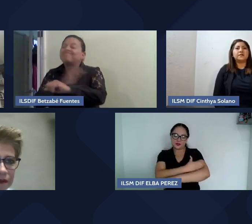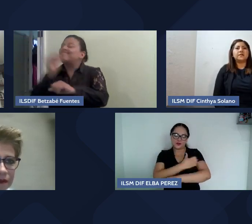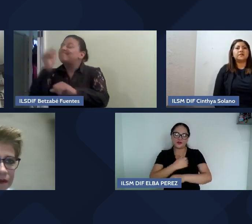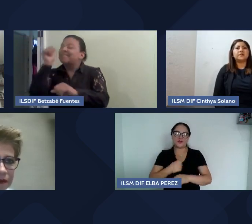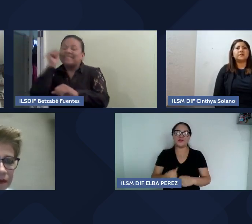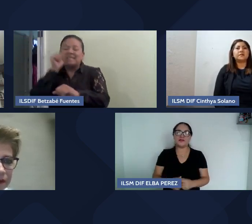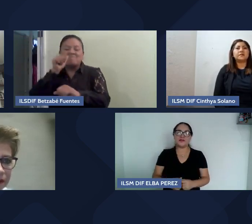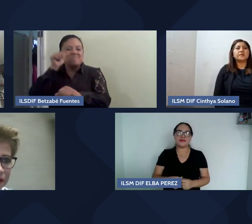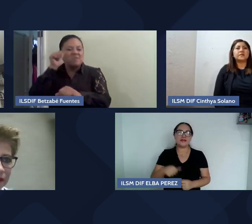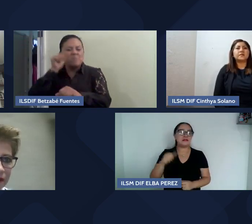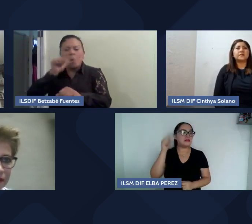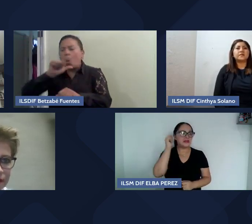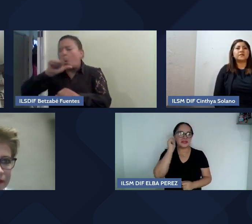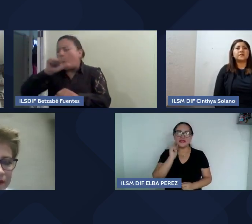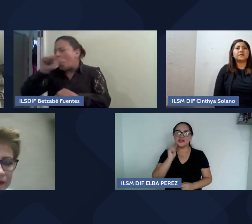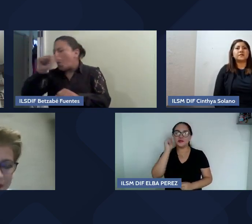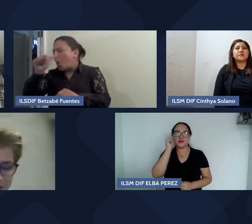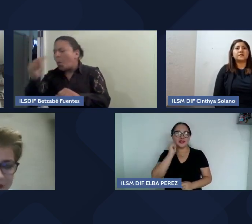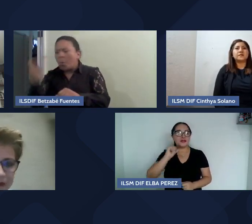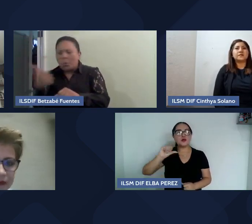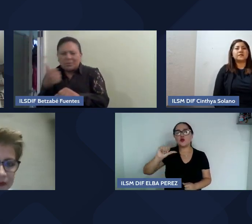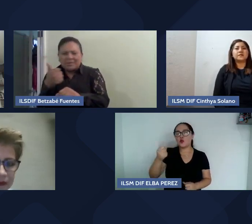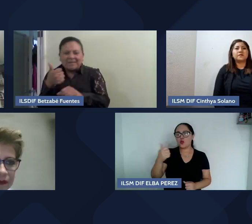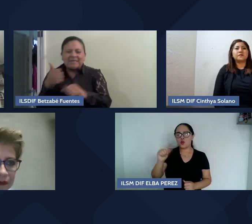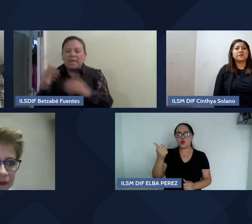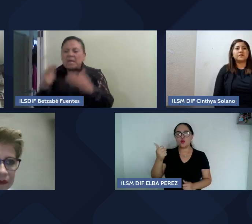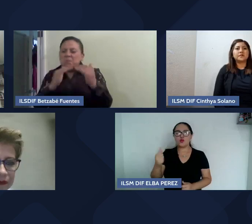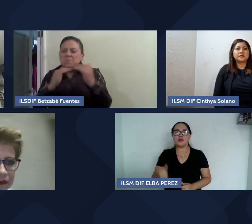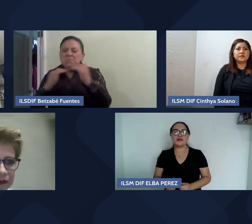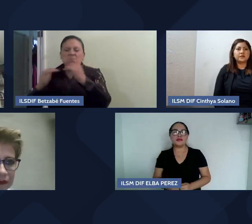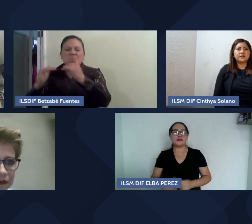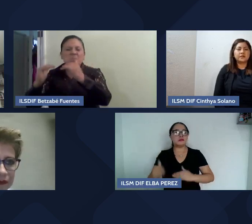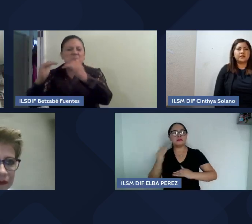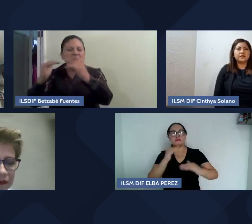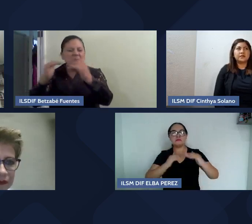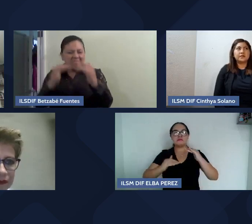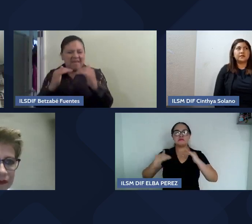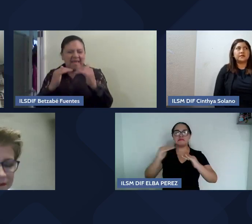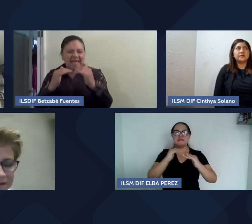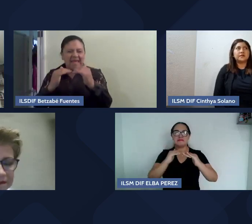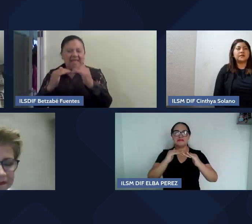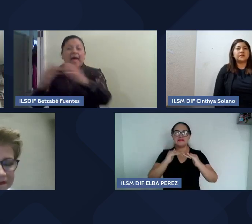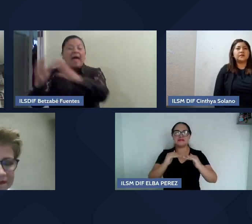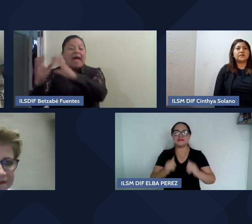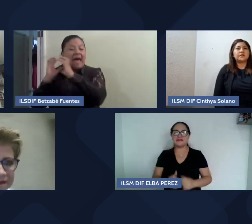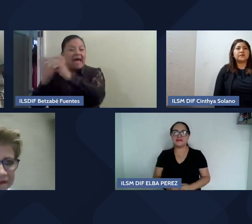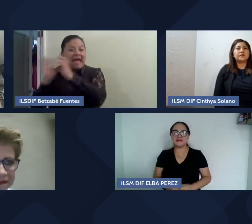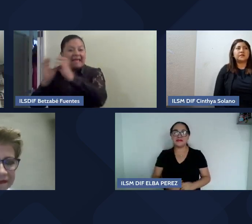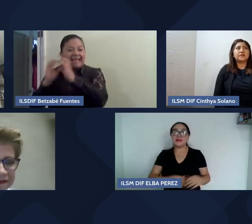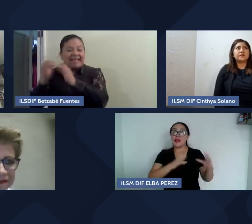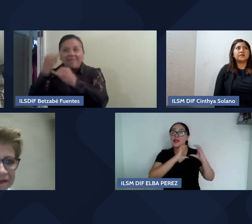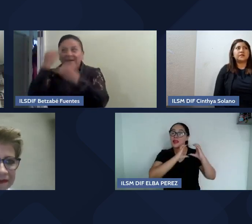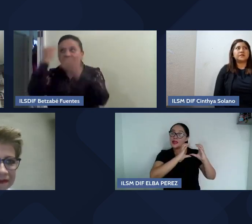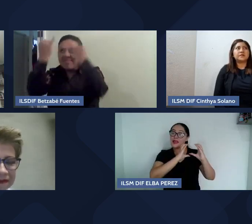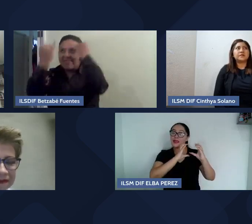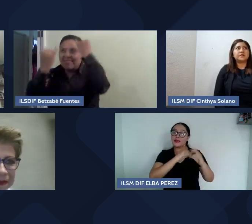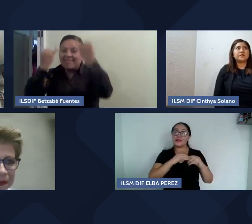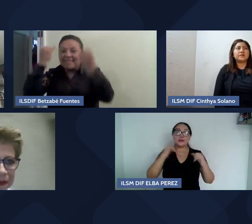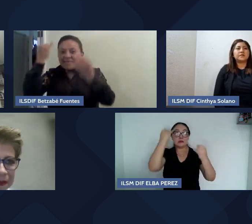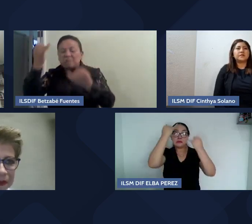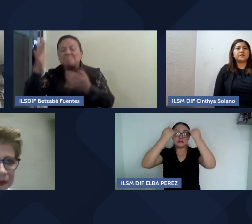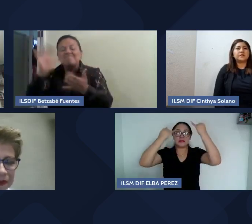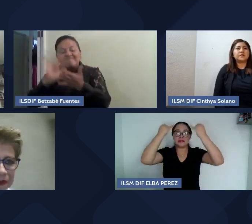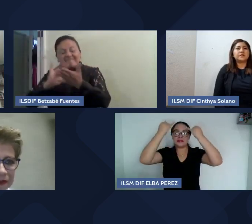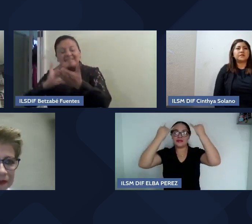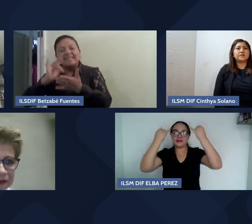otros programas como lo es Raíces por la Democracia, Cultivando la Democracia, Agitando Ideas, así que de verdad gracias por la colaboración de